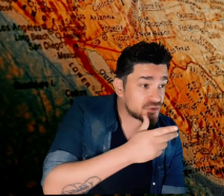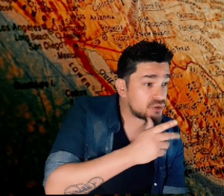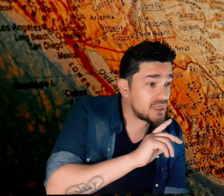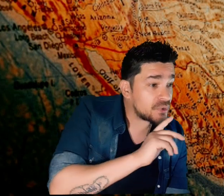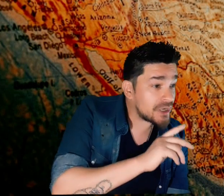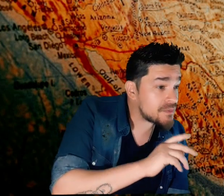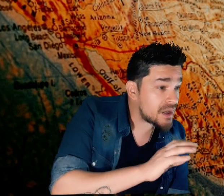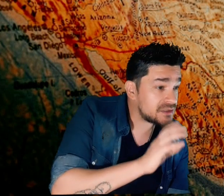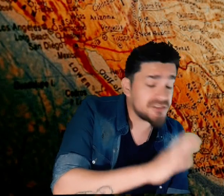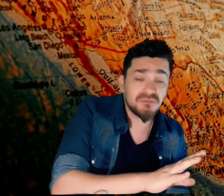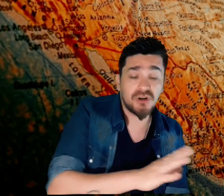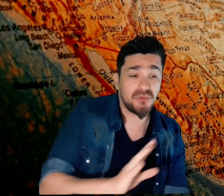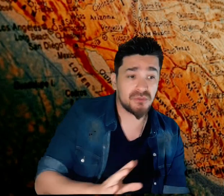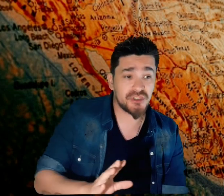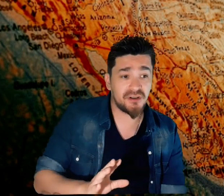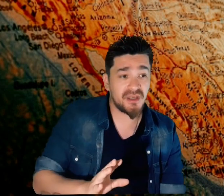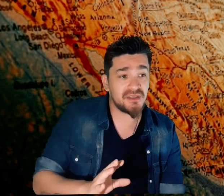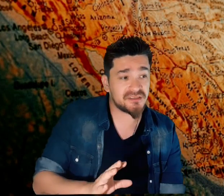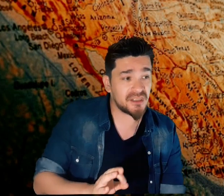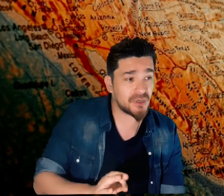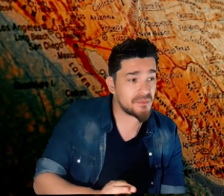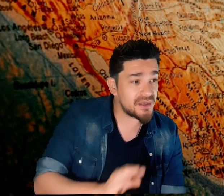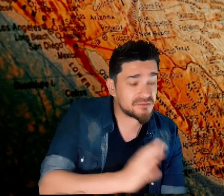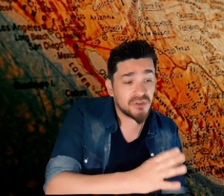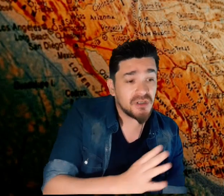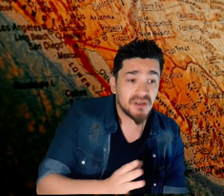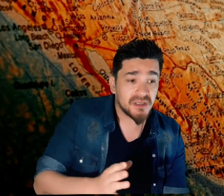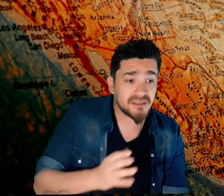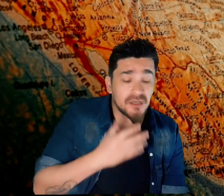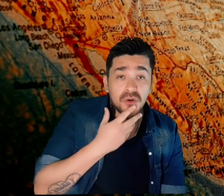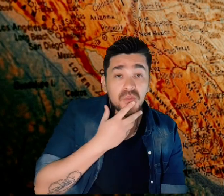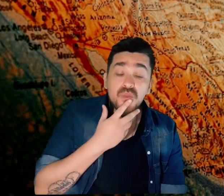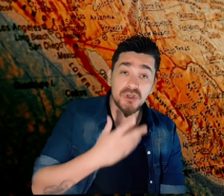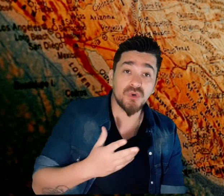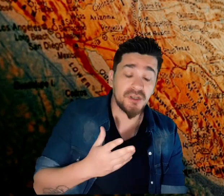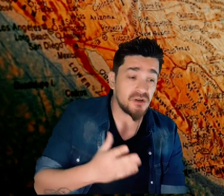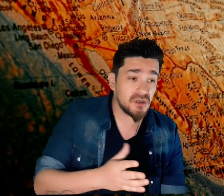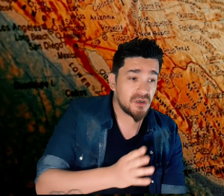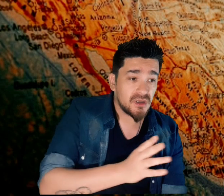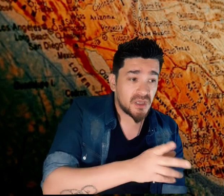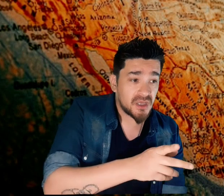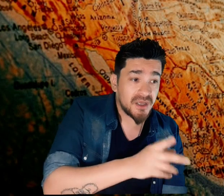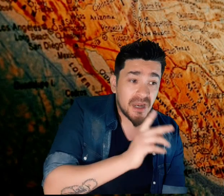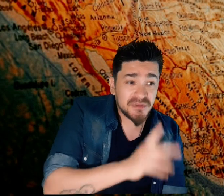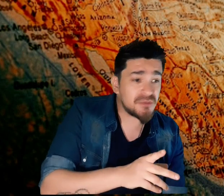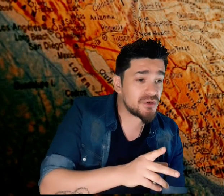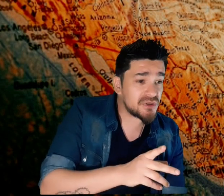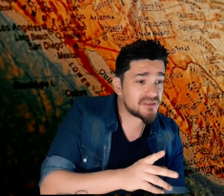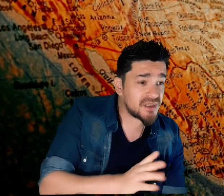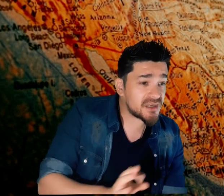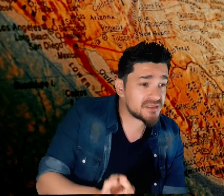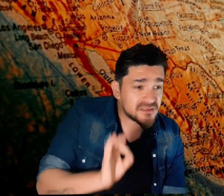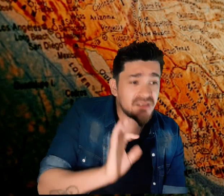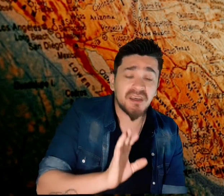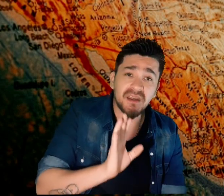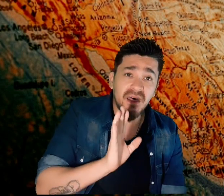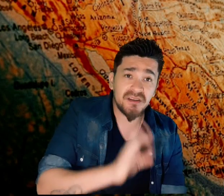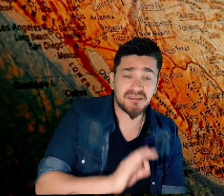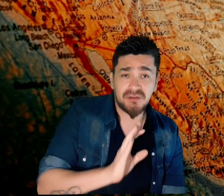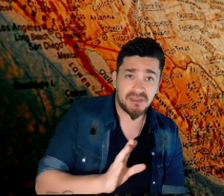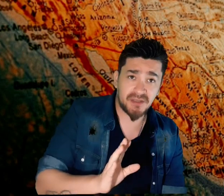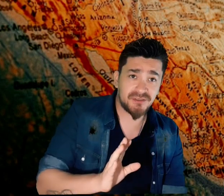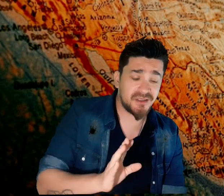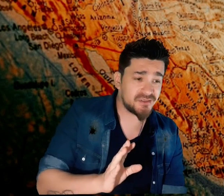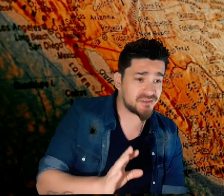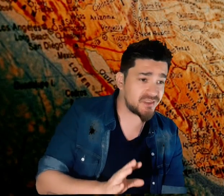Me encantó el programa ISTMO, como escucharon ahí, sí, el programa ISTMO es algo muy bueno. Al principio el video decía que 6 de cada